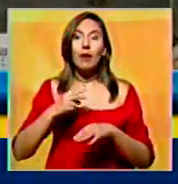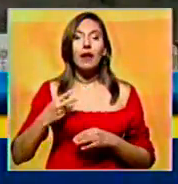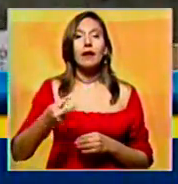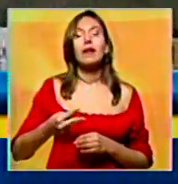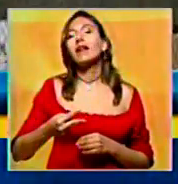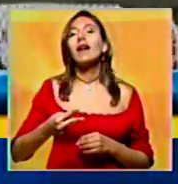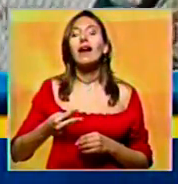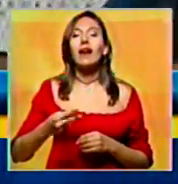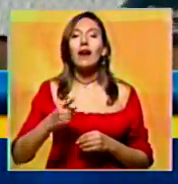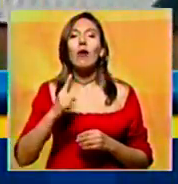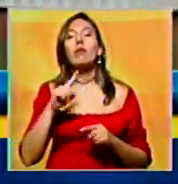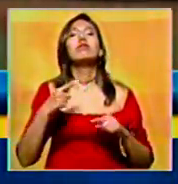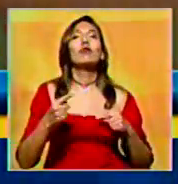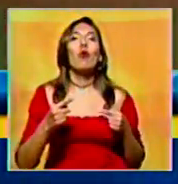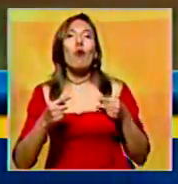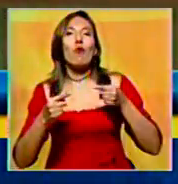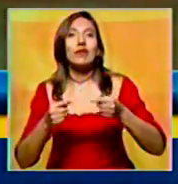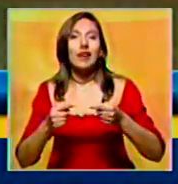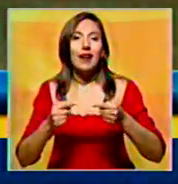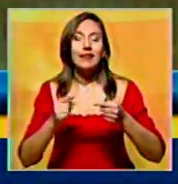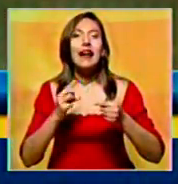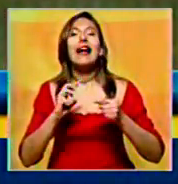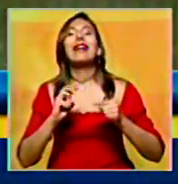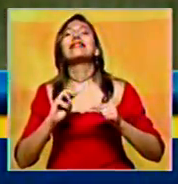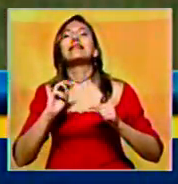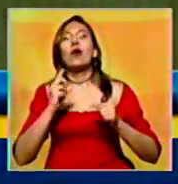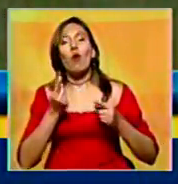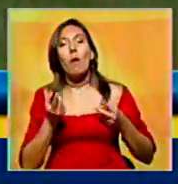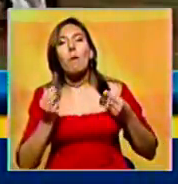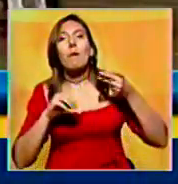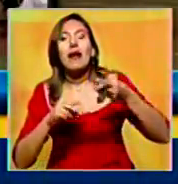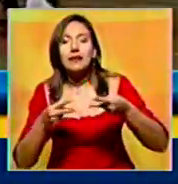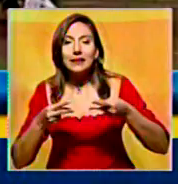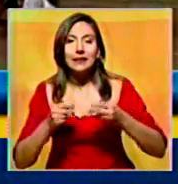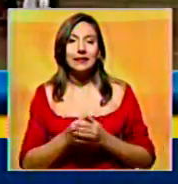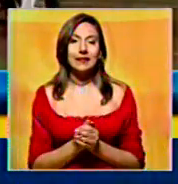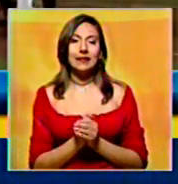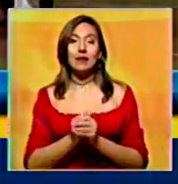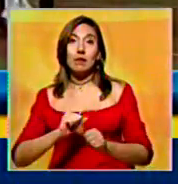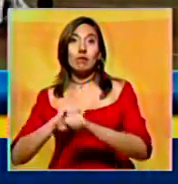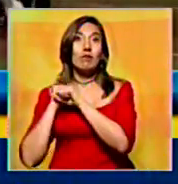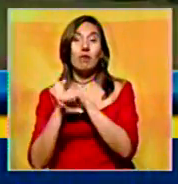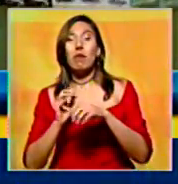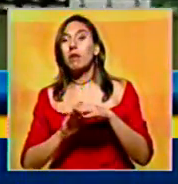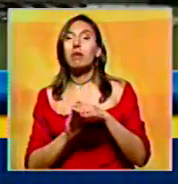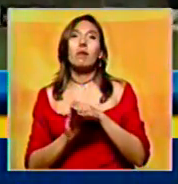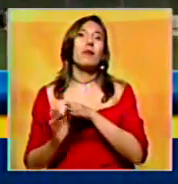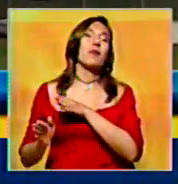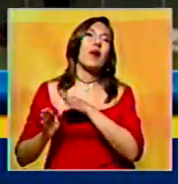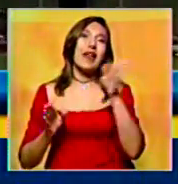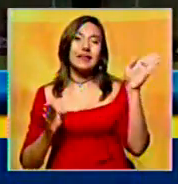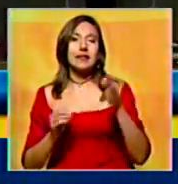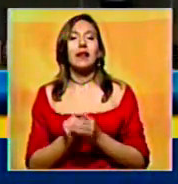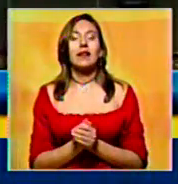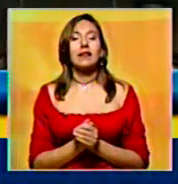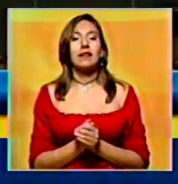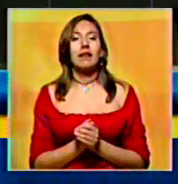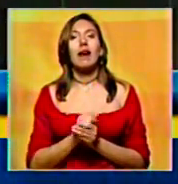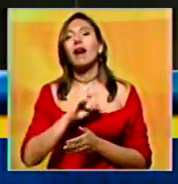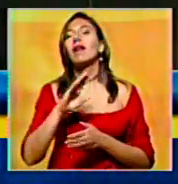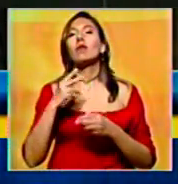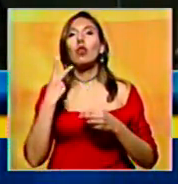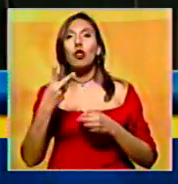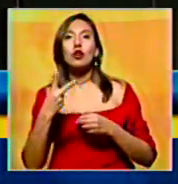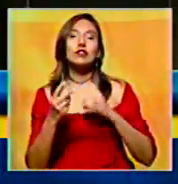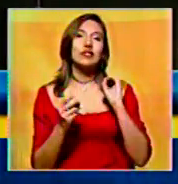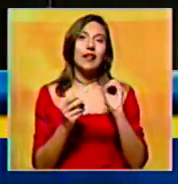trajo una hasta la goma, en el tercero hicieron una más. Jamie Romack la botó por el jardín de la izquierda del parque universitario para poner el juego